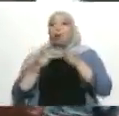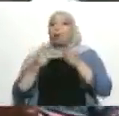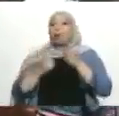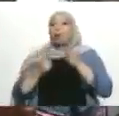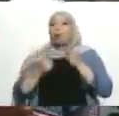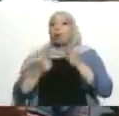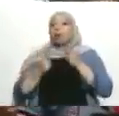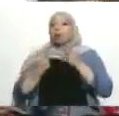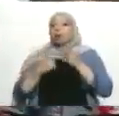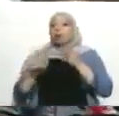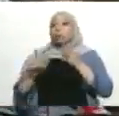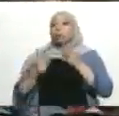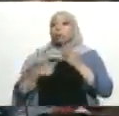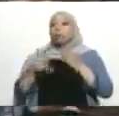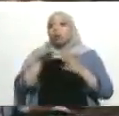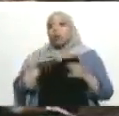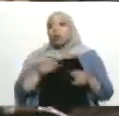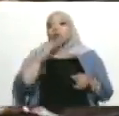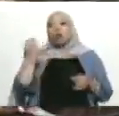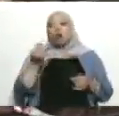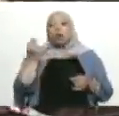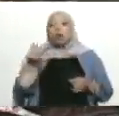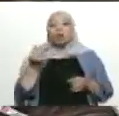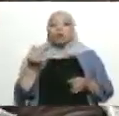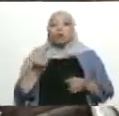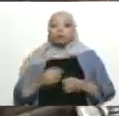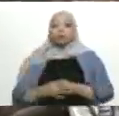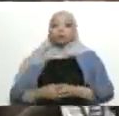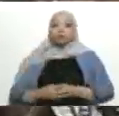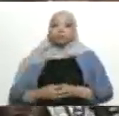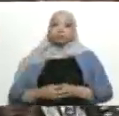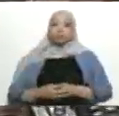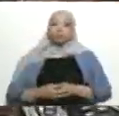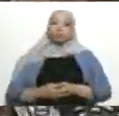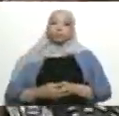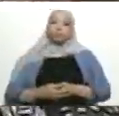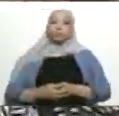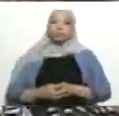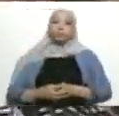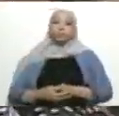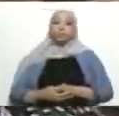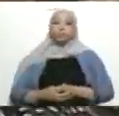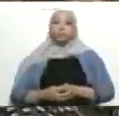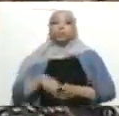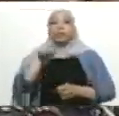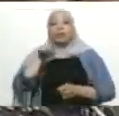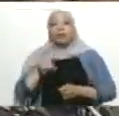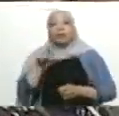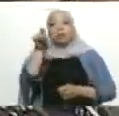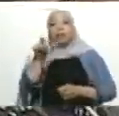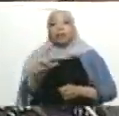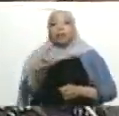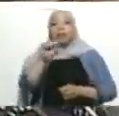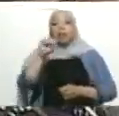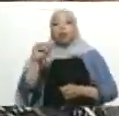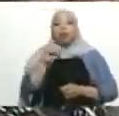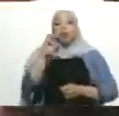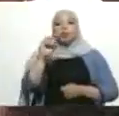como Grecia, o como otros y otras. Pero aquí estuvimos, por ejemplo, a Sonia Correa, que